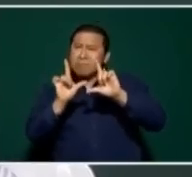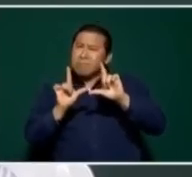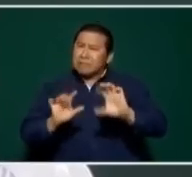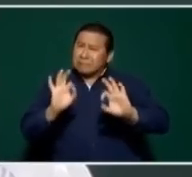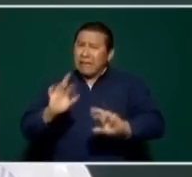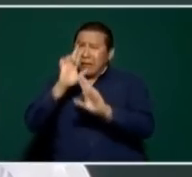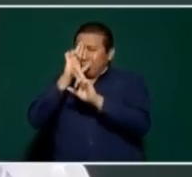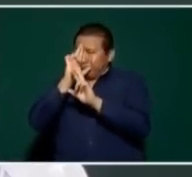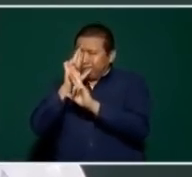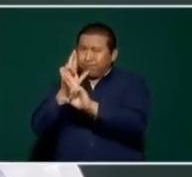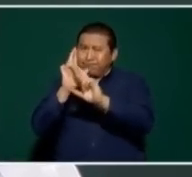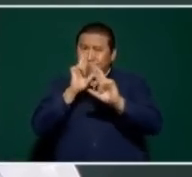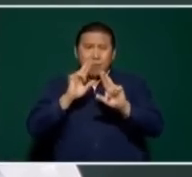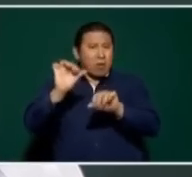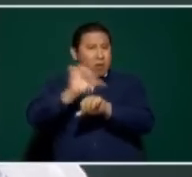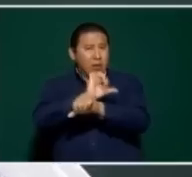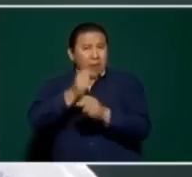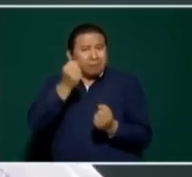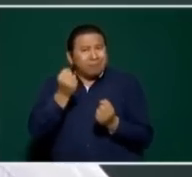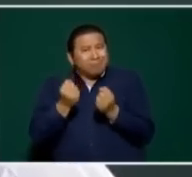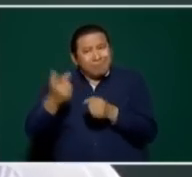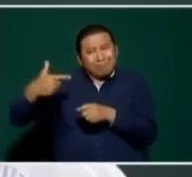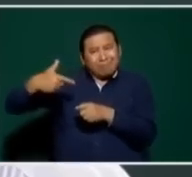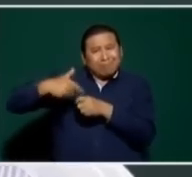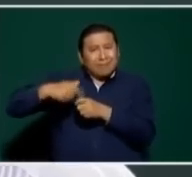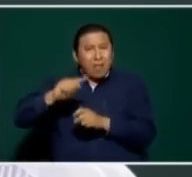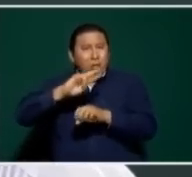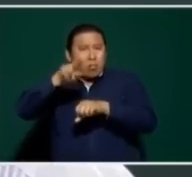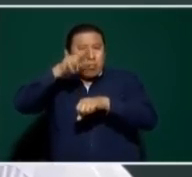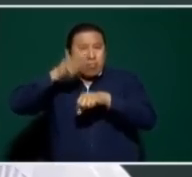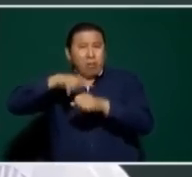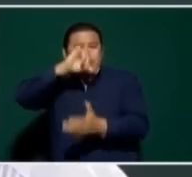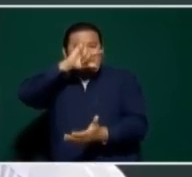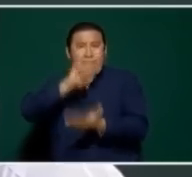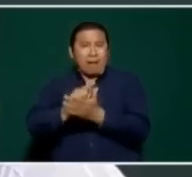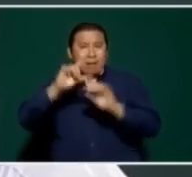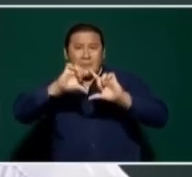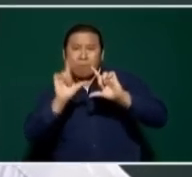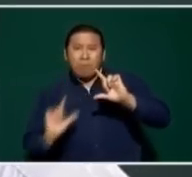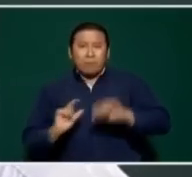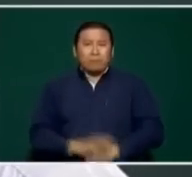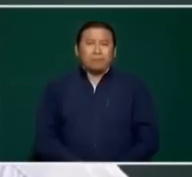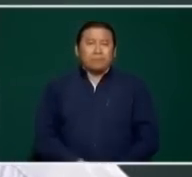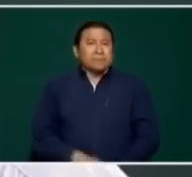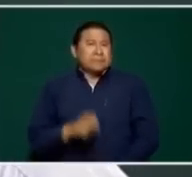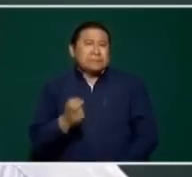y respetando a los consumidores y respetando las normas y las leyes en nuestro país.